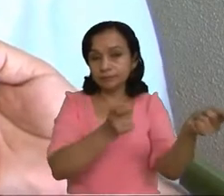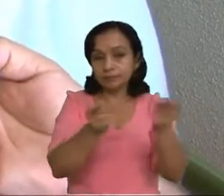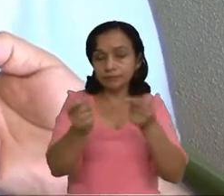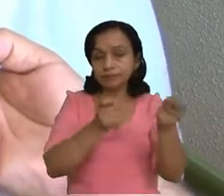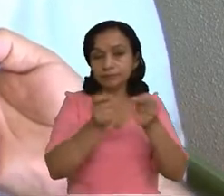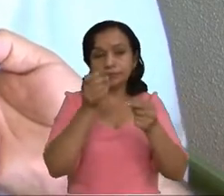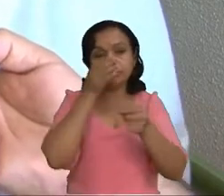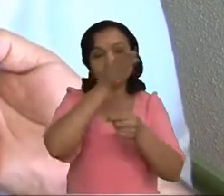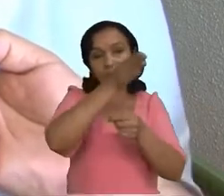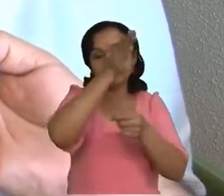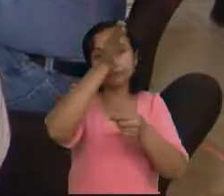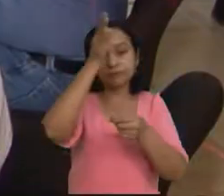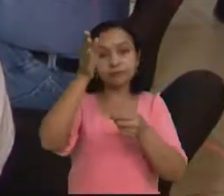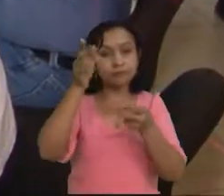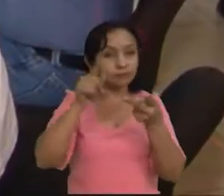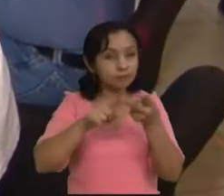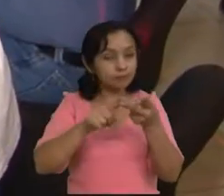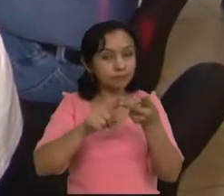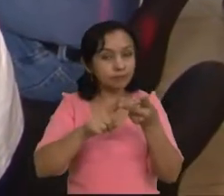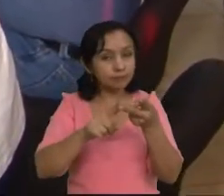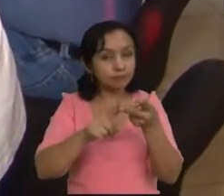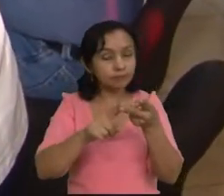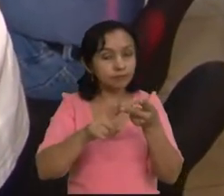de la gestión integral